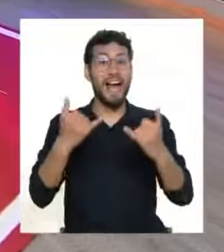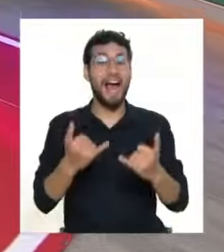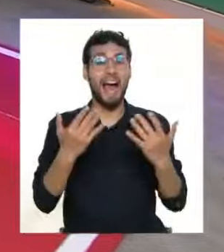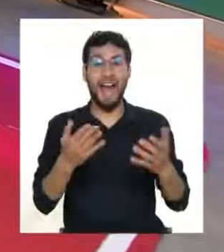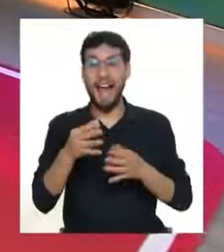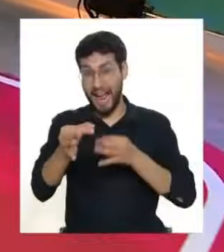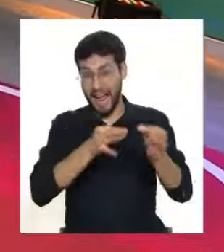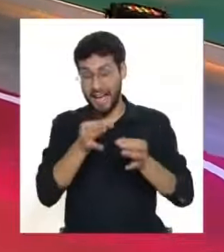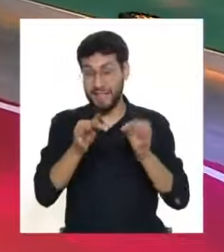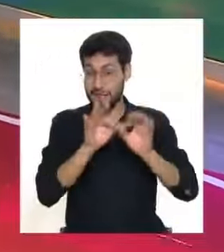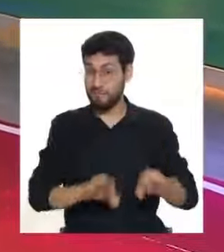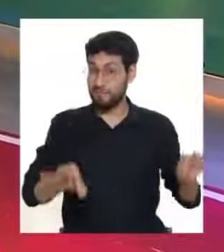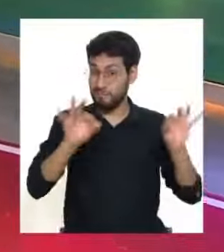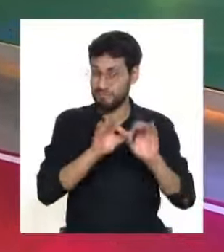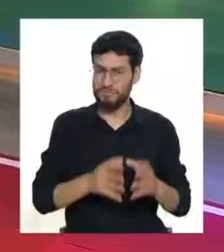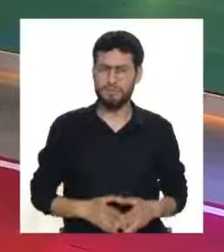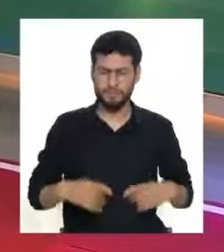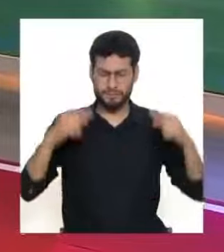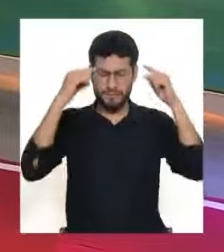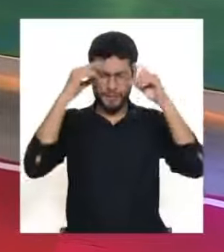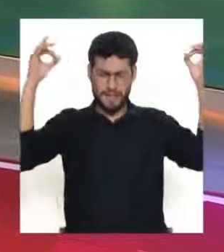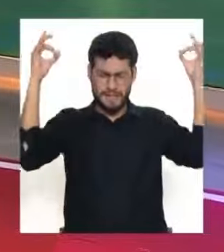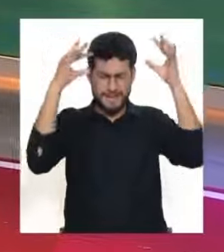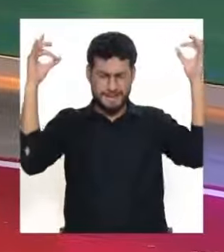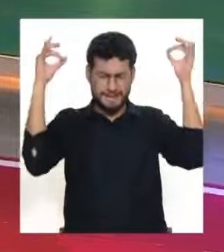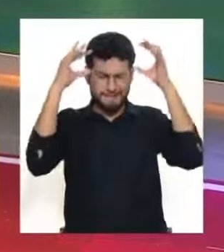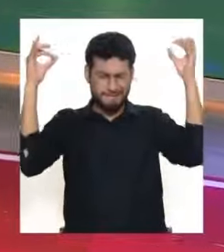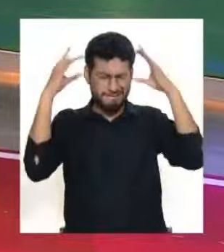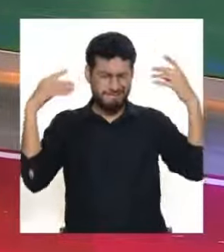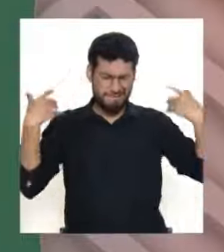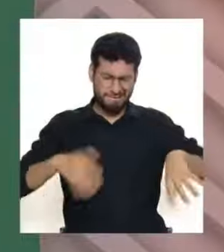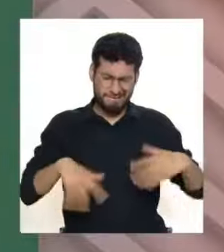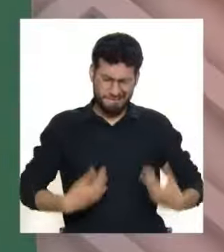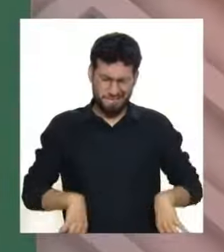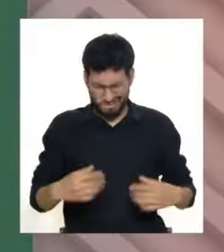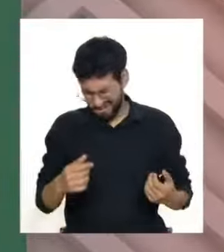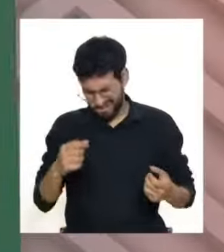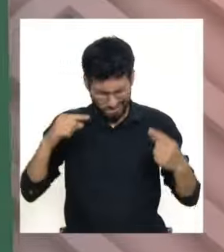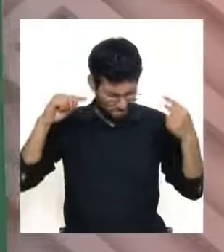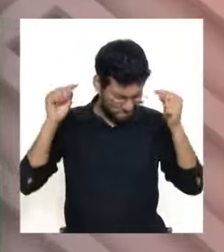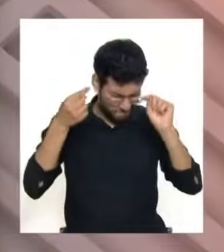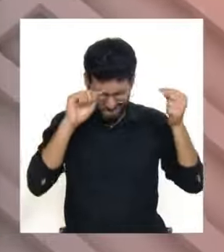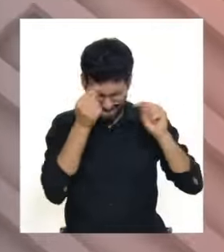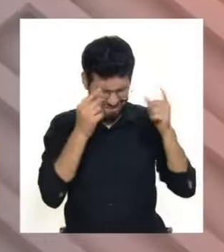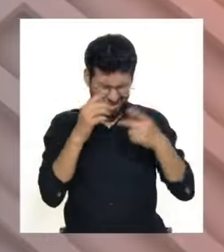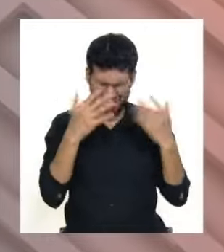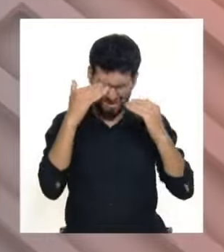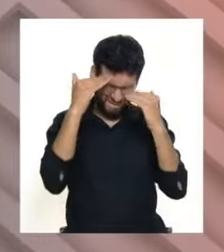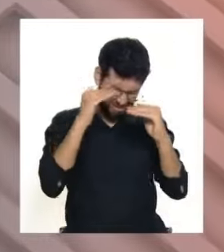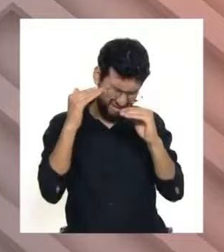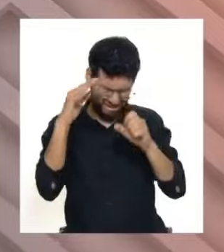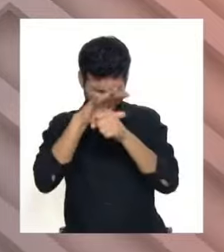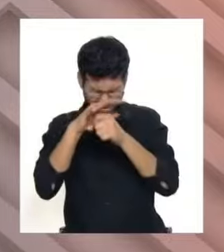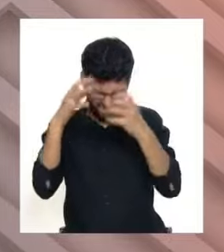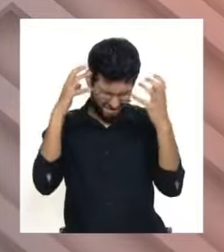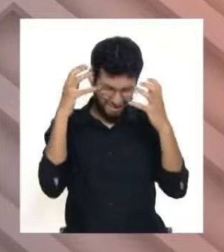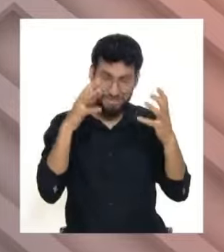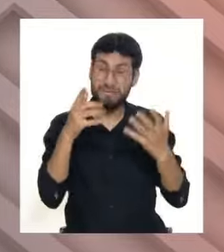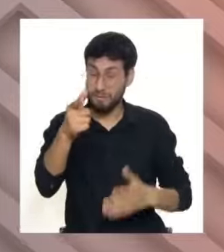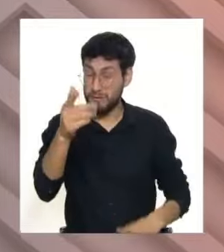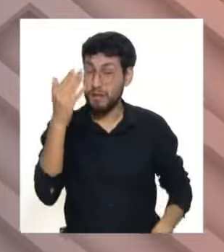les queremos contar algo importante. La migraña dolorosa, fastidiosa y en algunos casos puede ser hasta limitante. ¿Tú